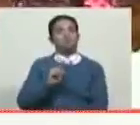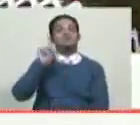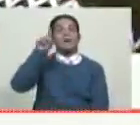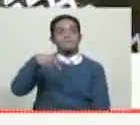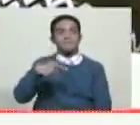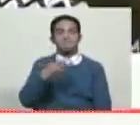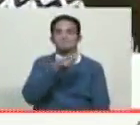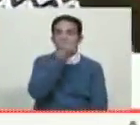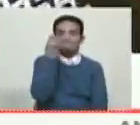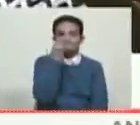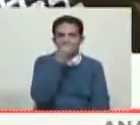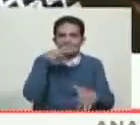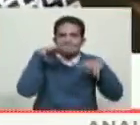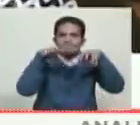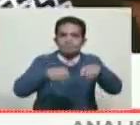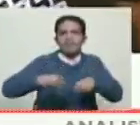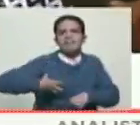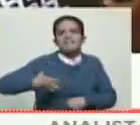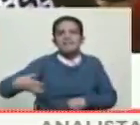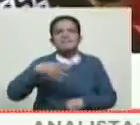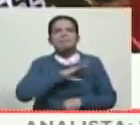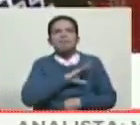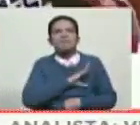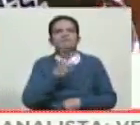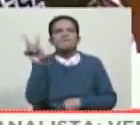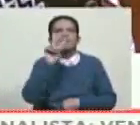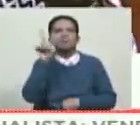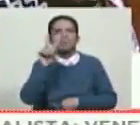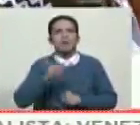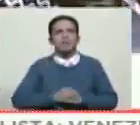país. Pero ellos además saben,